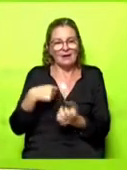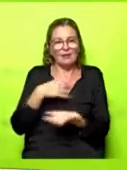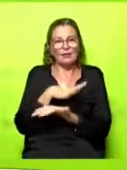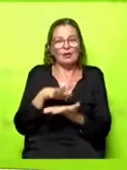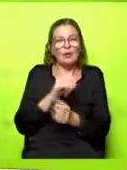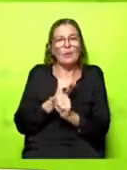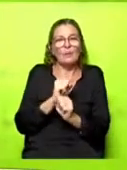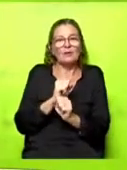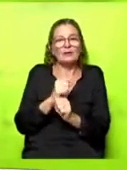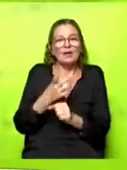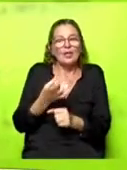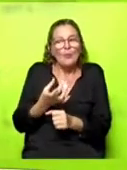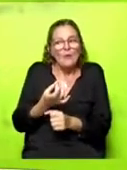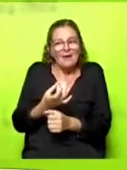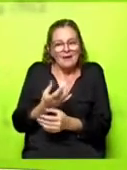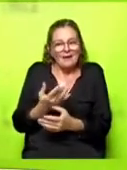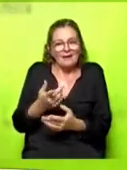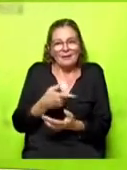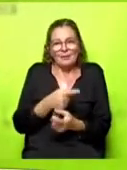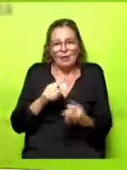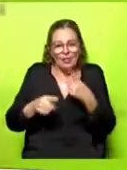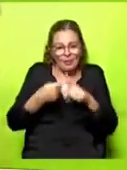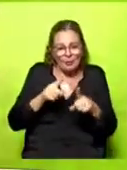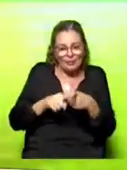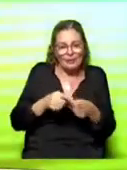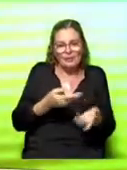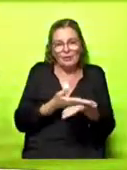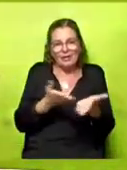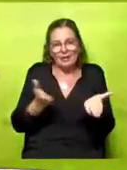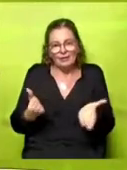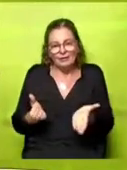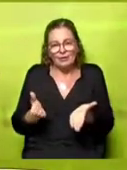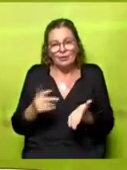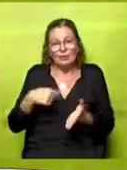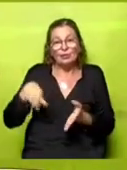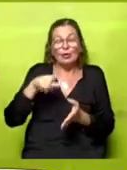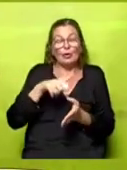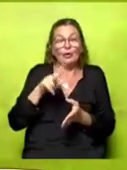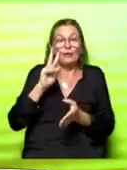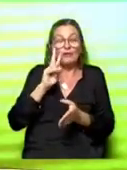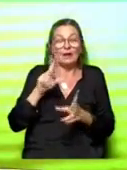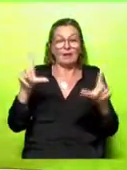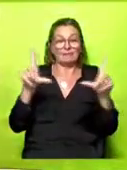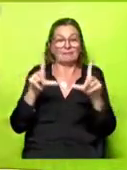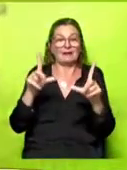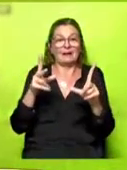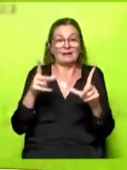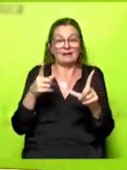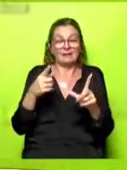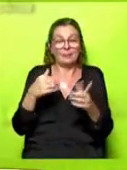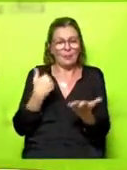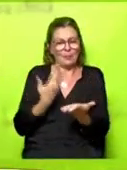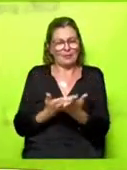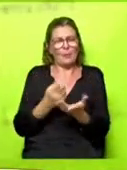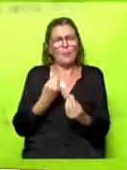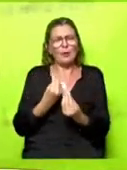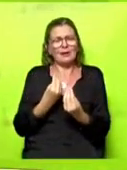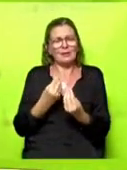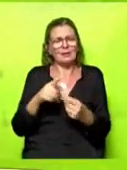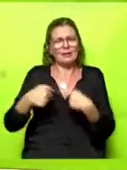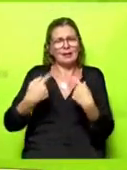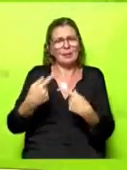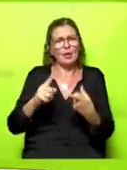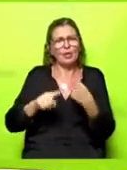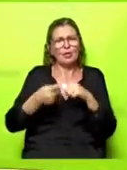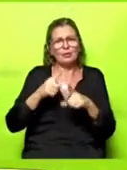No puede ser que no nos duela y que sigamos discutiendo. O sea, es algo que me parece que la audiencia se tiene que plantear. ¿por qué a estas alturas seguimos discutiendo si tocar o